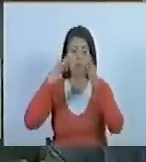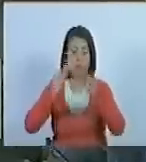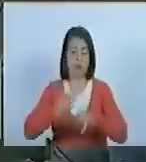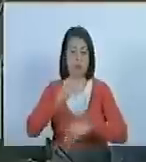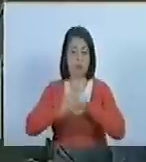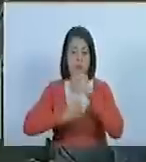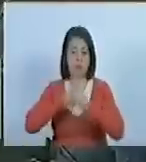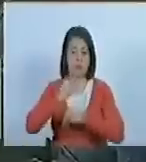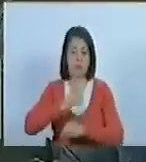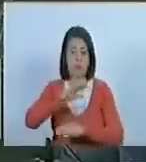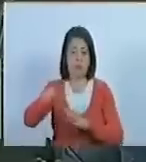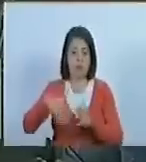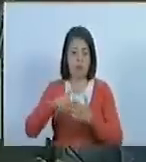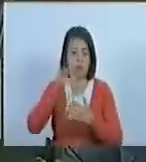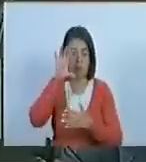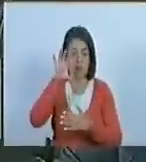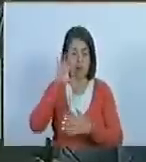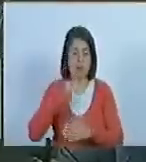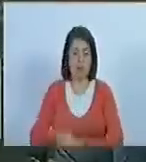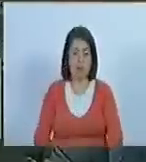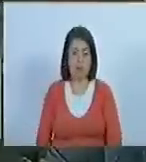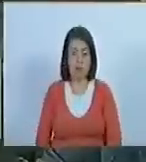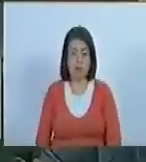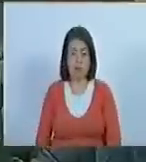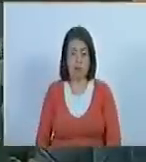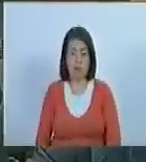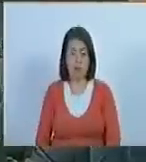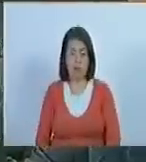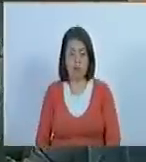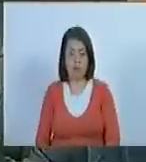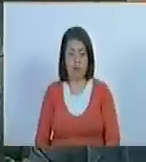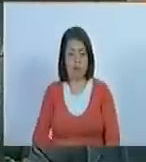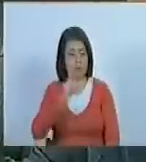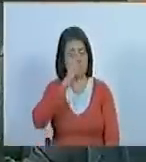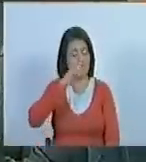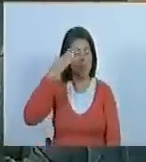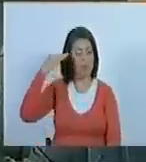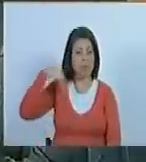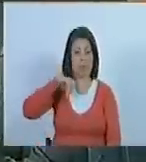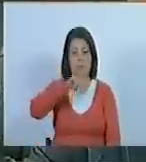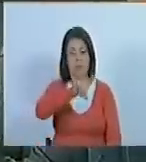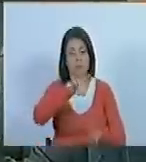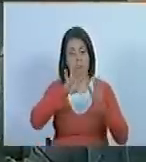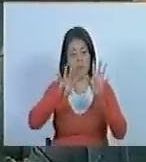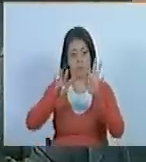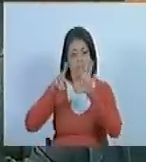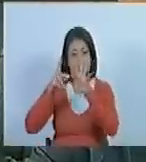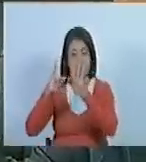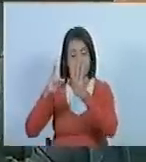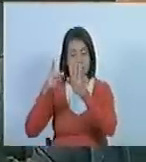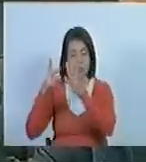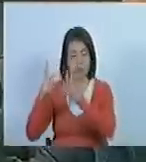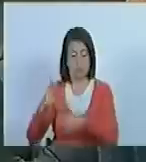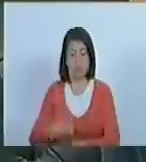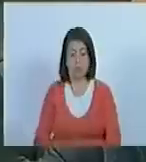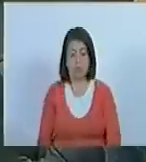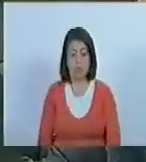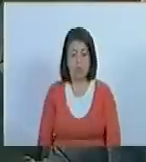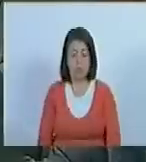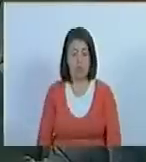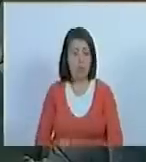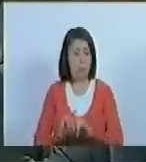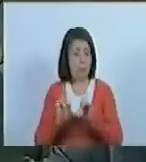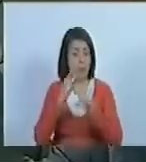que se le hace en todo el país desde la época desde el año 1972. Pero